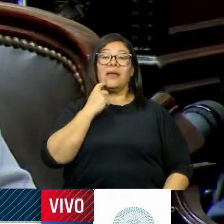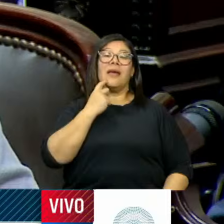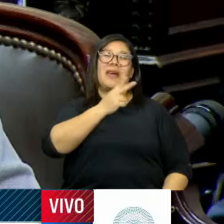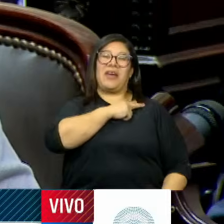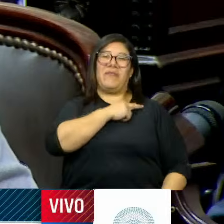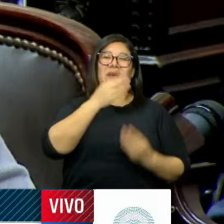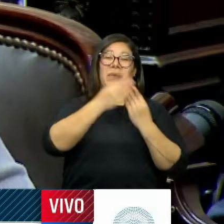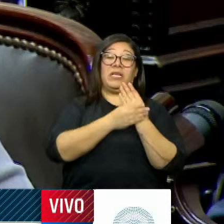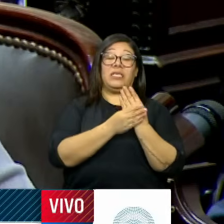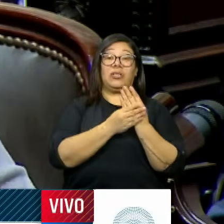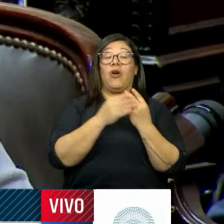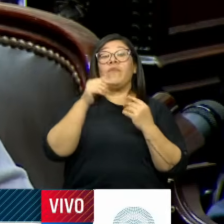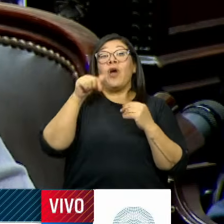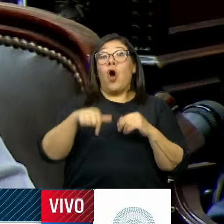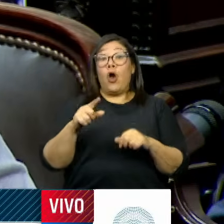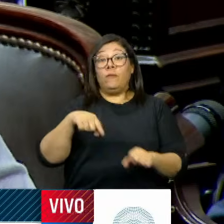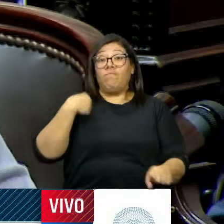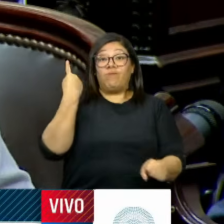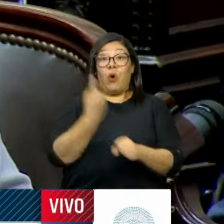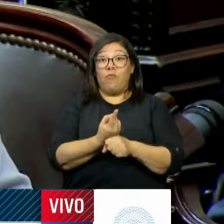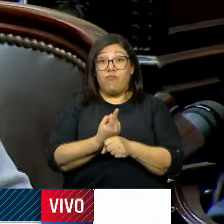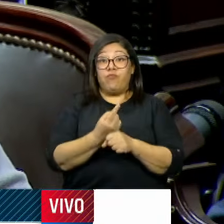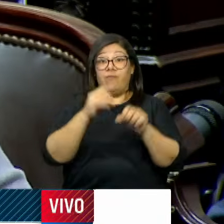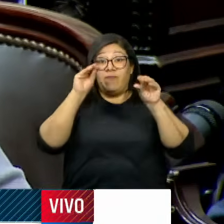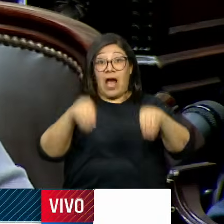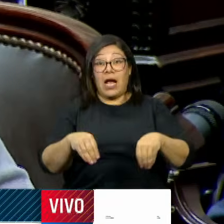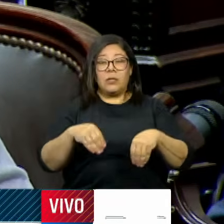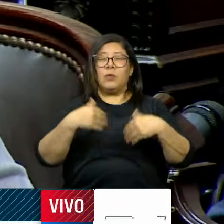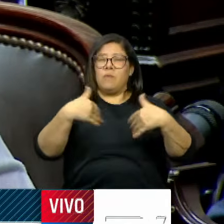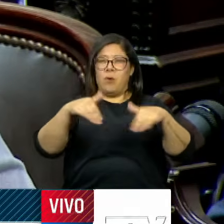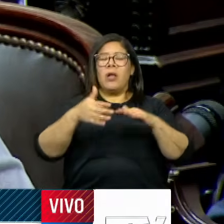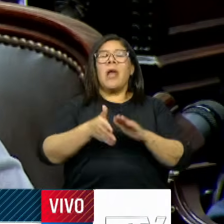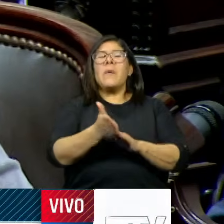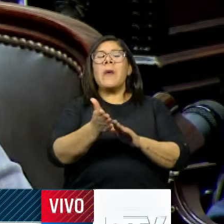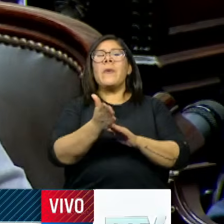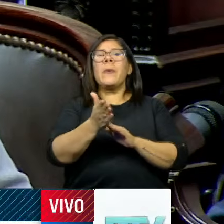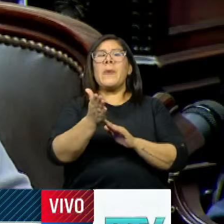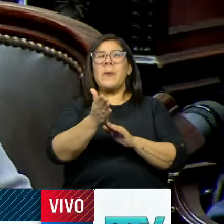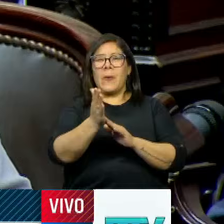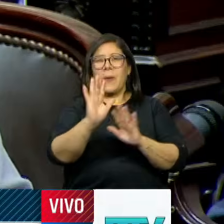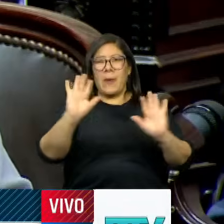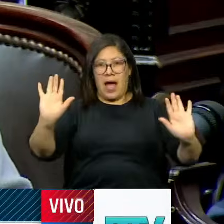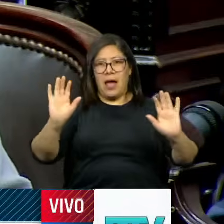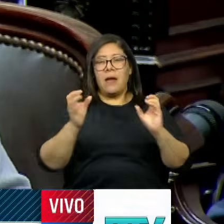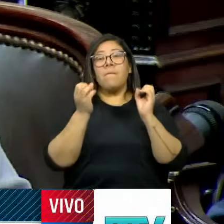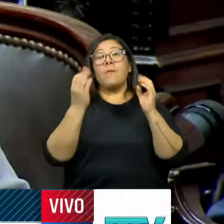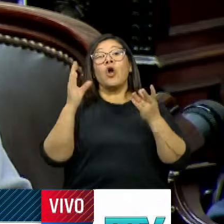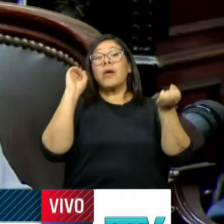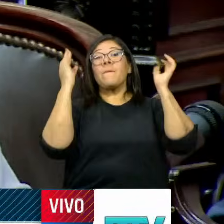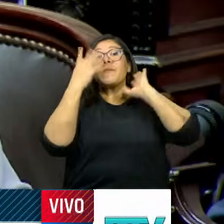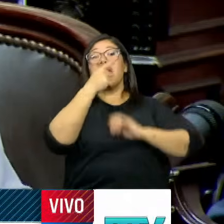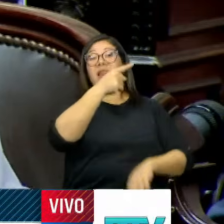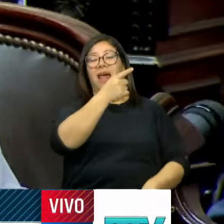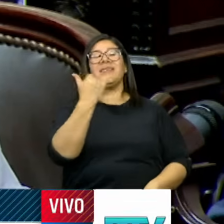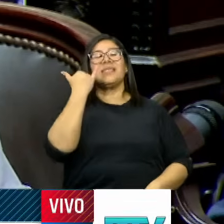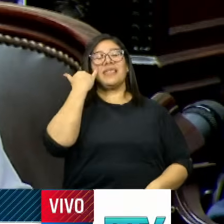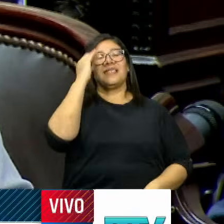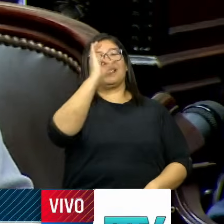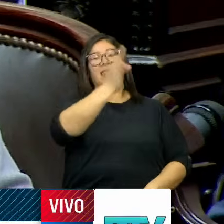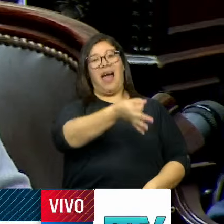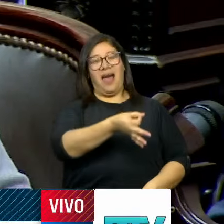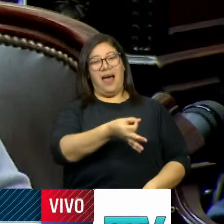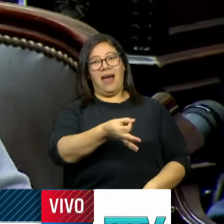días, pero no tengo dudas de que ese día va a llegar. Porque el propio presidente Javier Milei ya tiene claro que